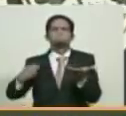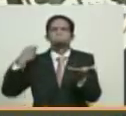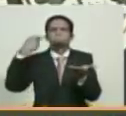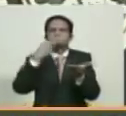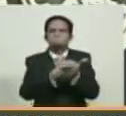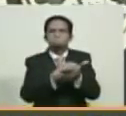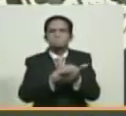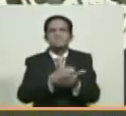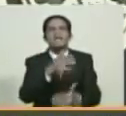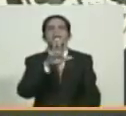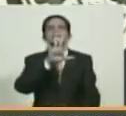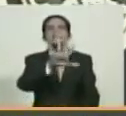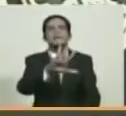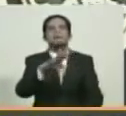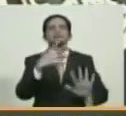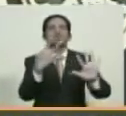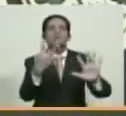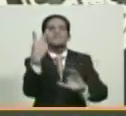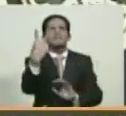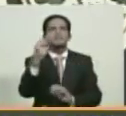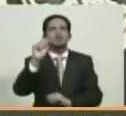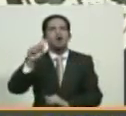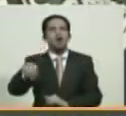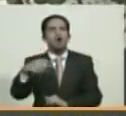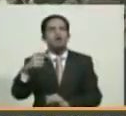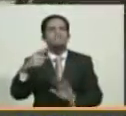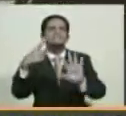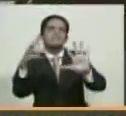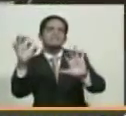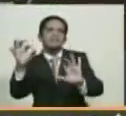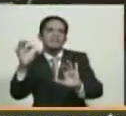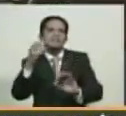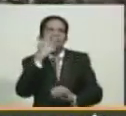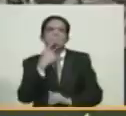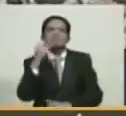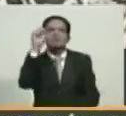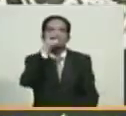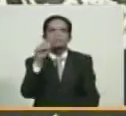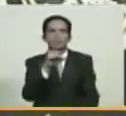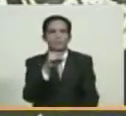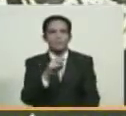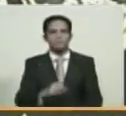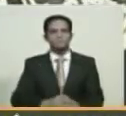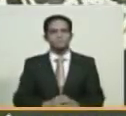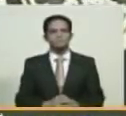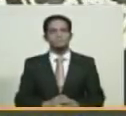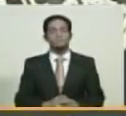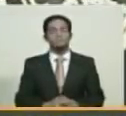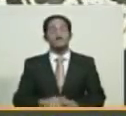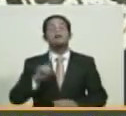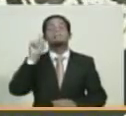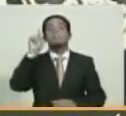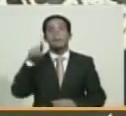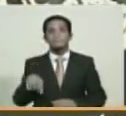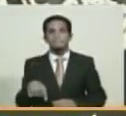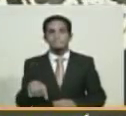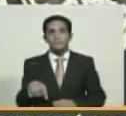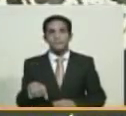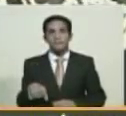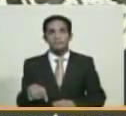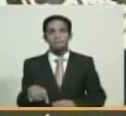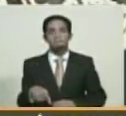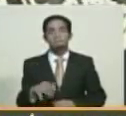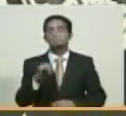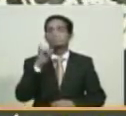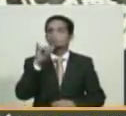por 592,60 bolívares soberanos. También queremos informarle al